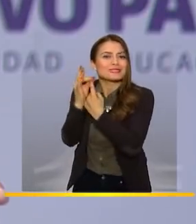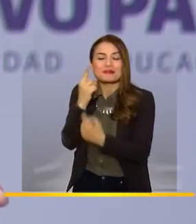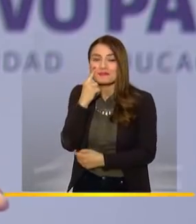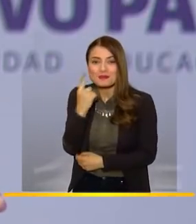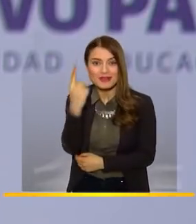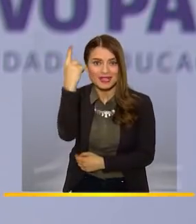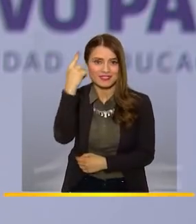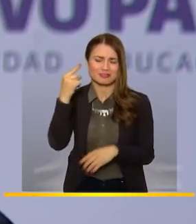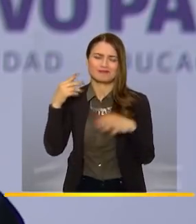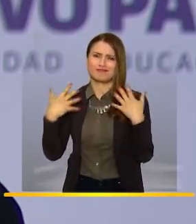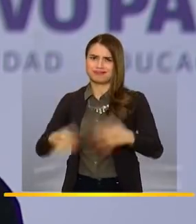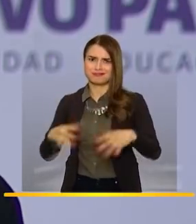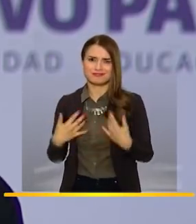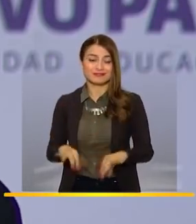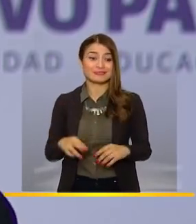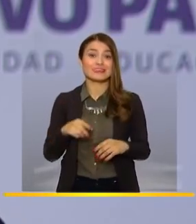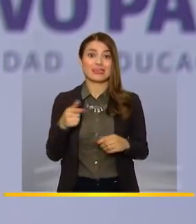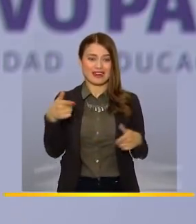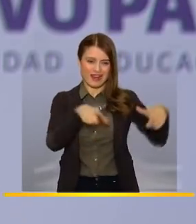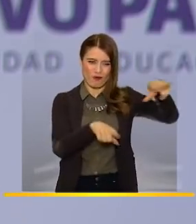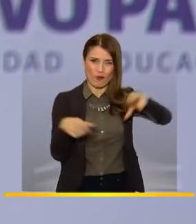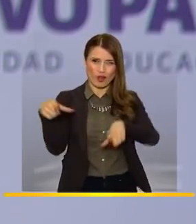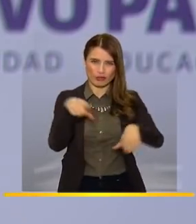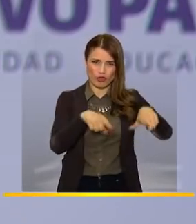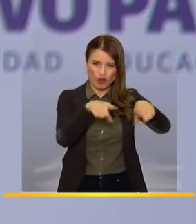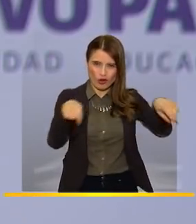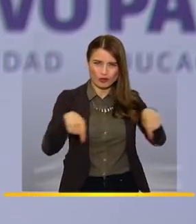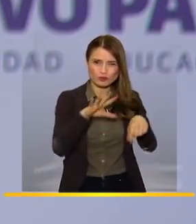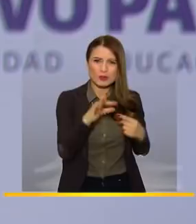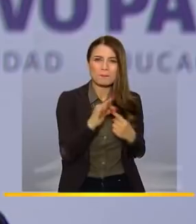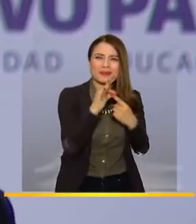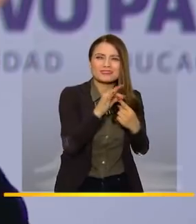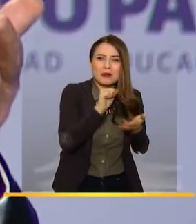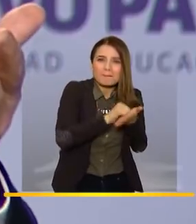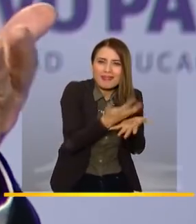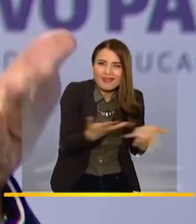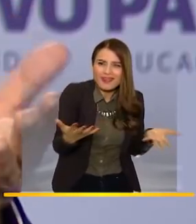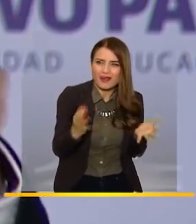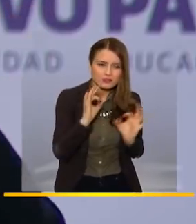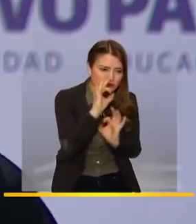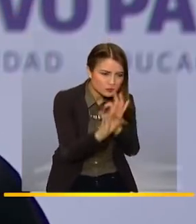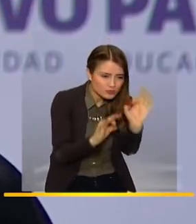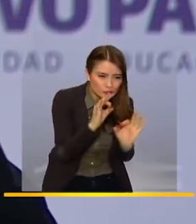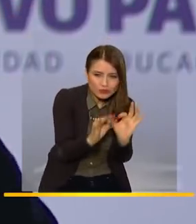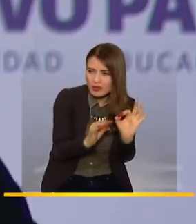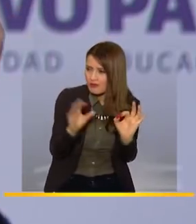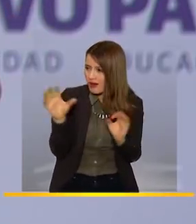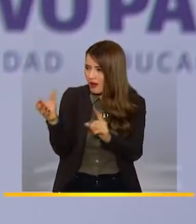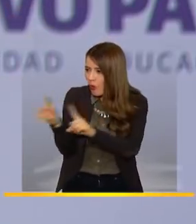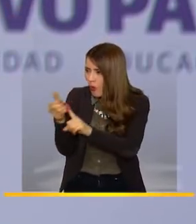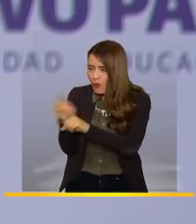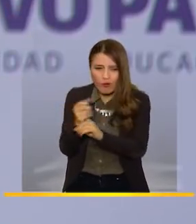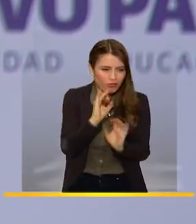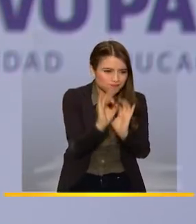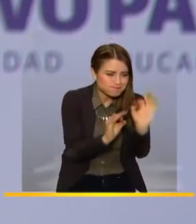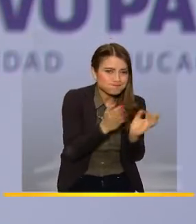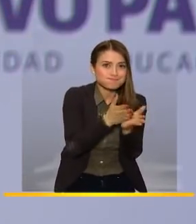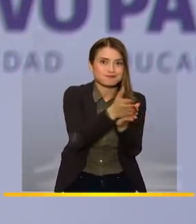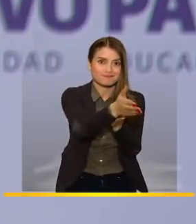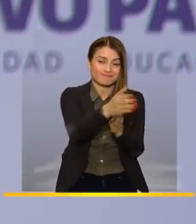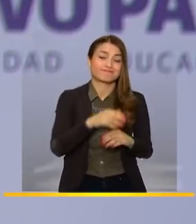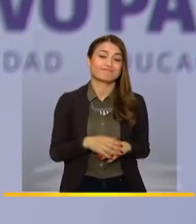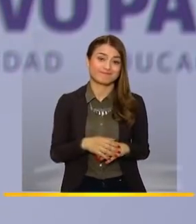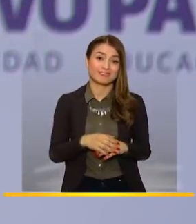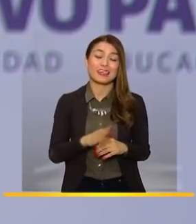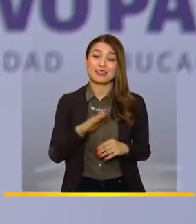esto. Y el laboratorio de conservación de materiales, y vamos a dejar, está en la... en